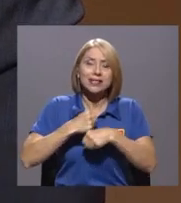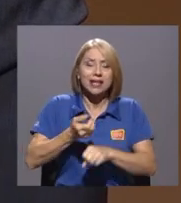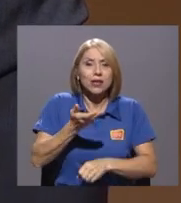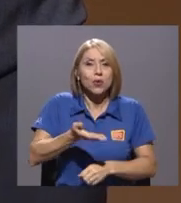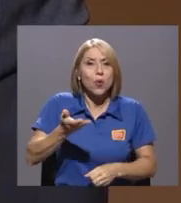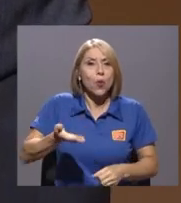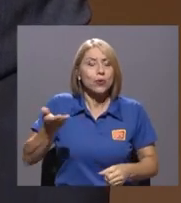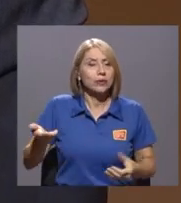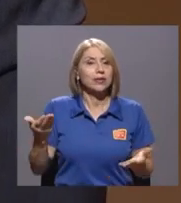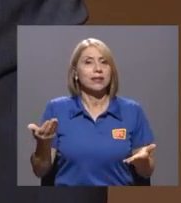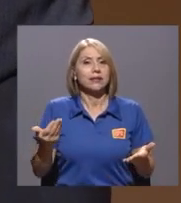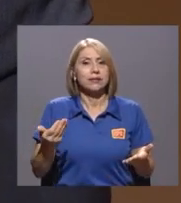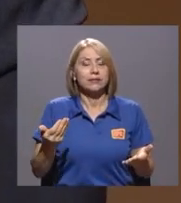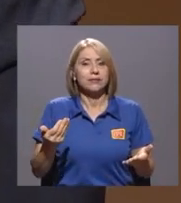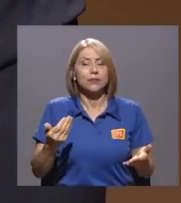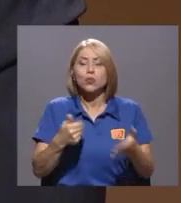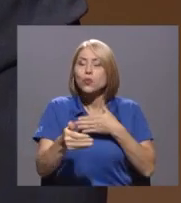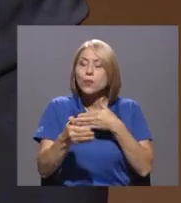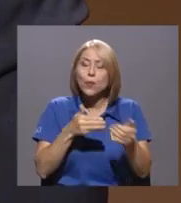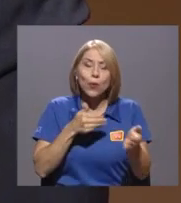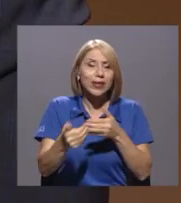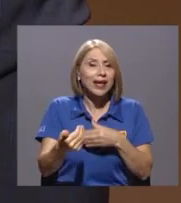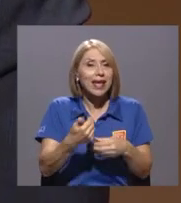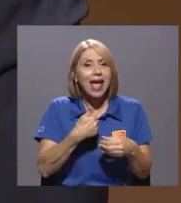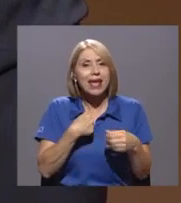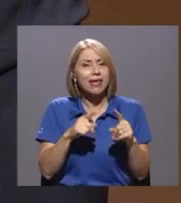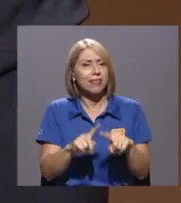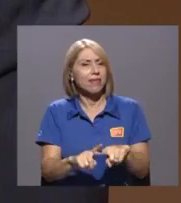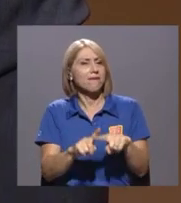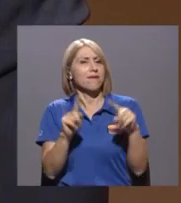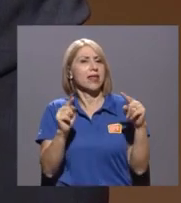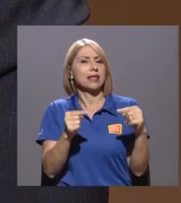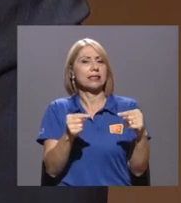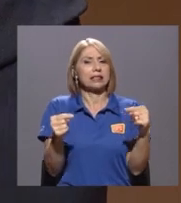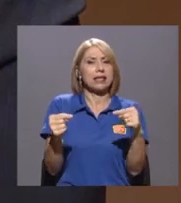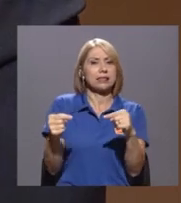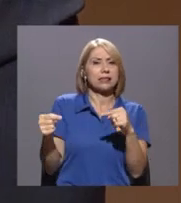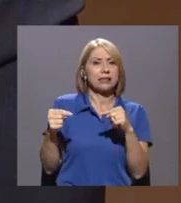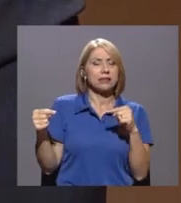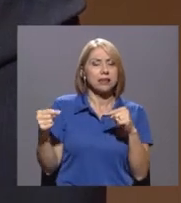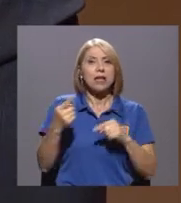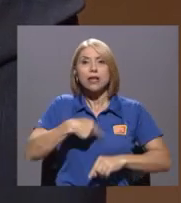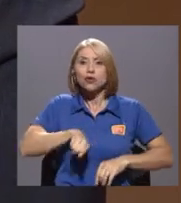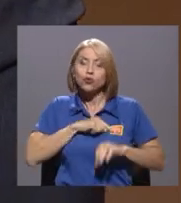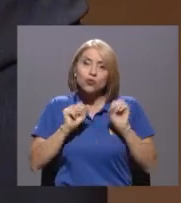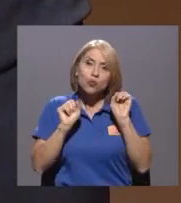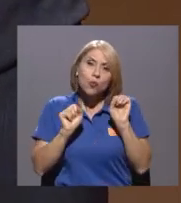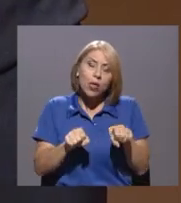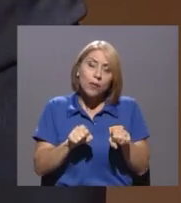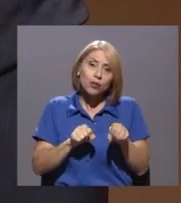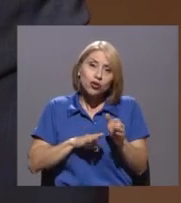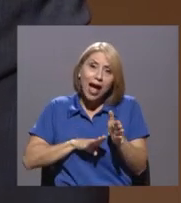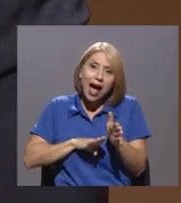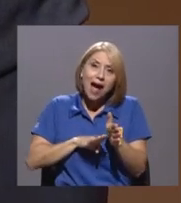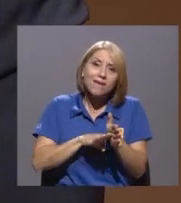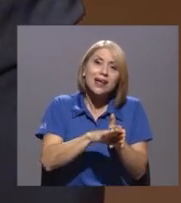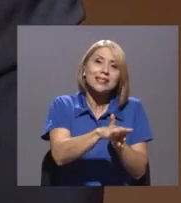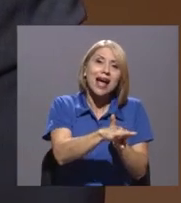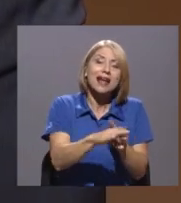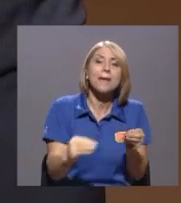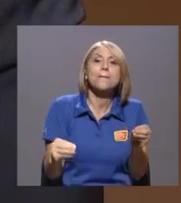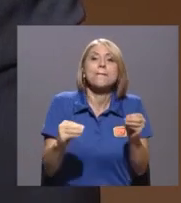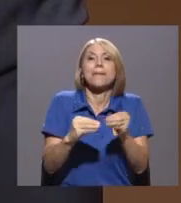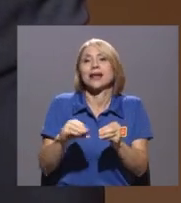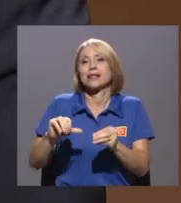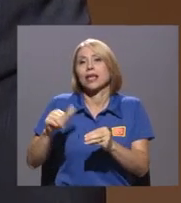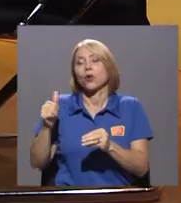encima de las diferencias y que podemos avanzar mucho más que otros países a pesar